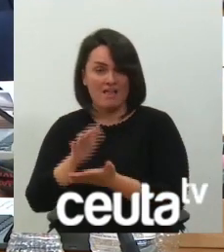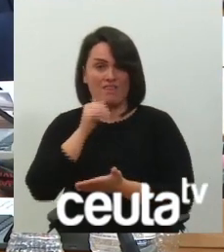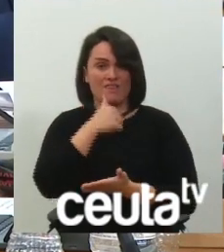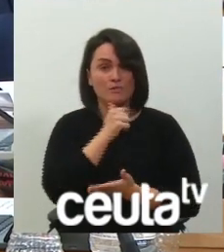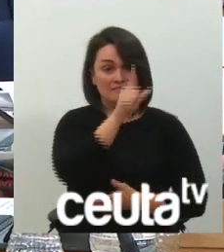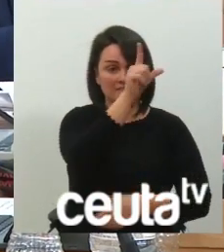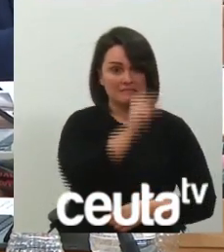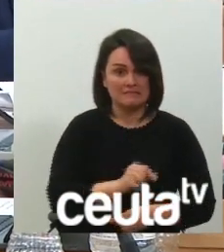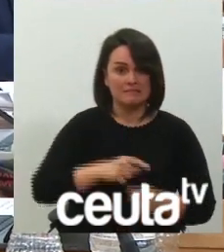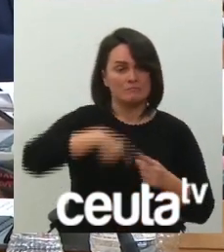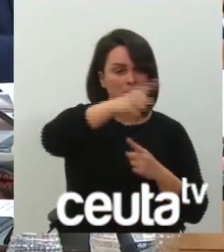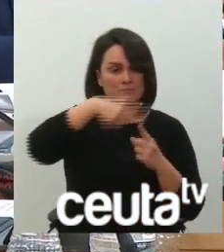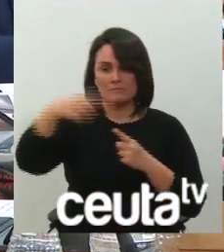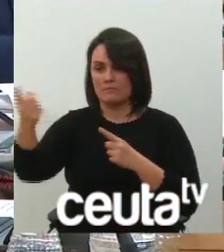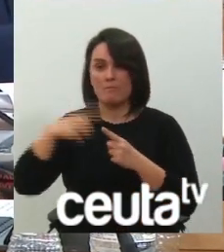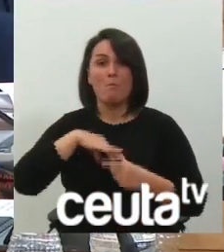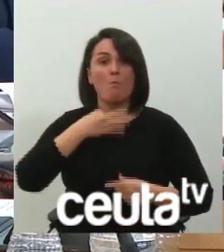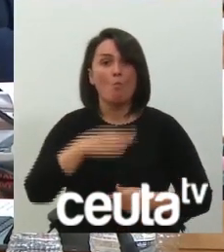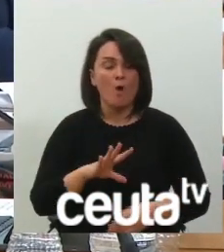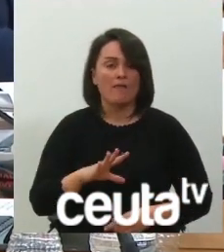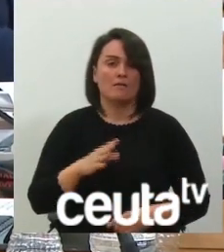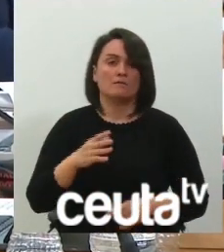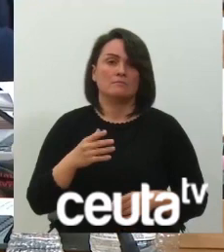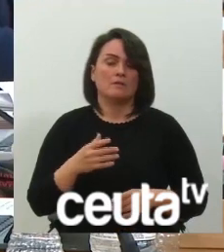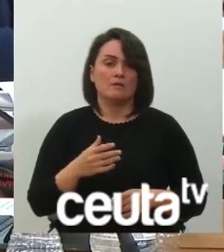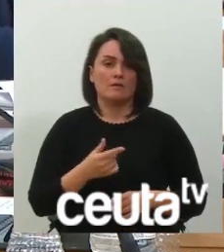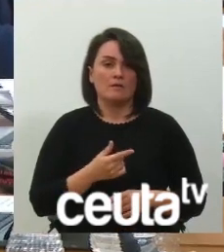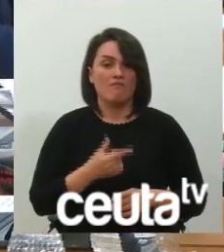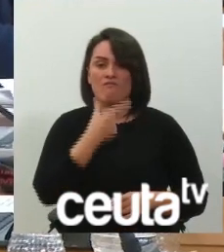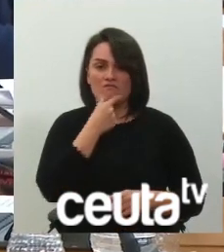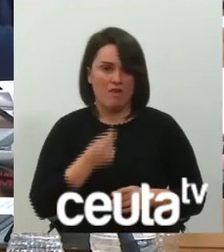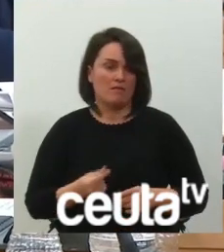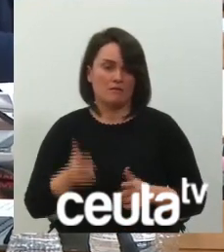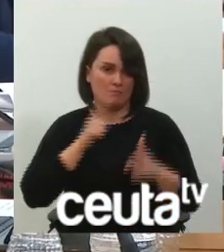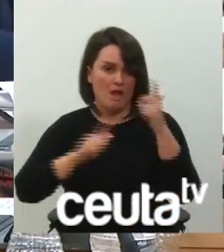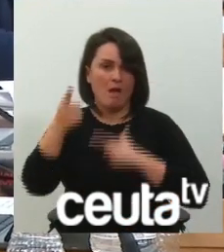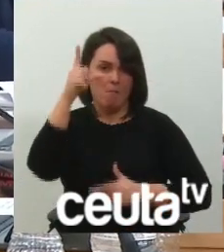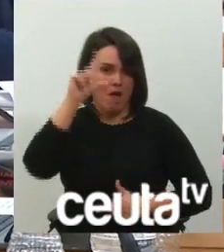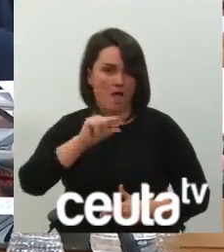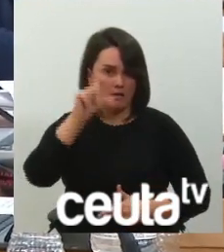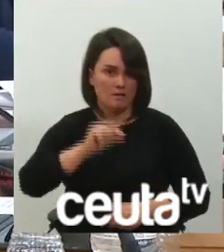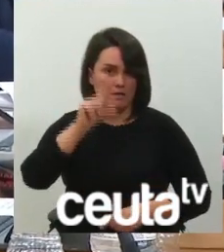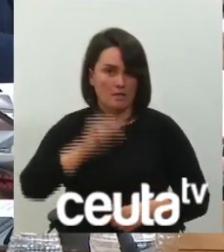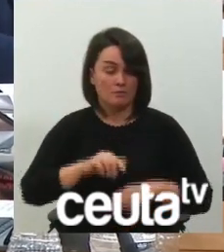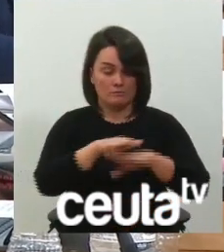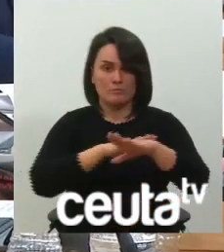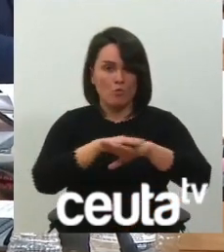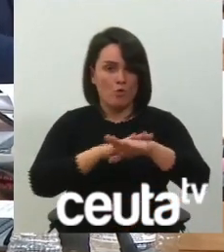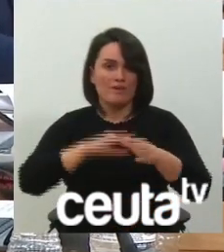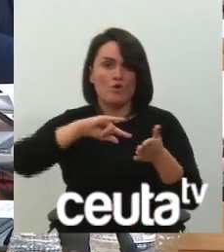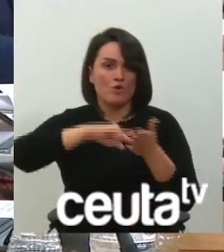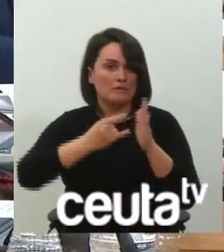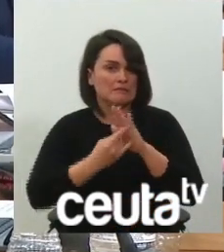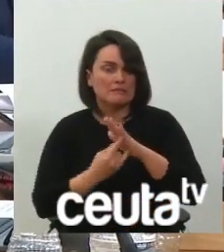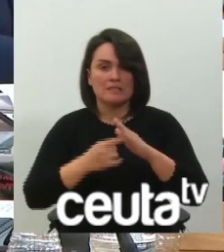previamente asumido por el estado ya sea dotando a la ciudad de medios económicos para las bonificaciones o estrategias necesarias que